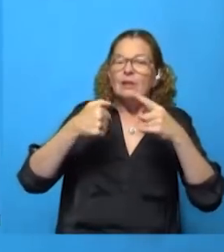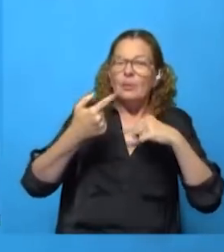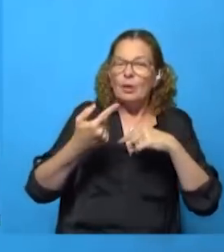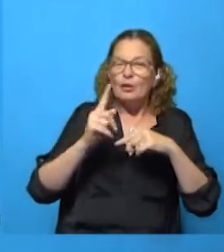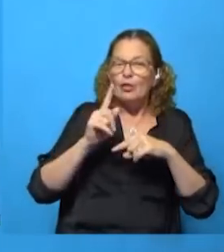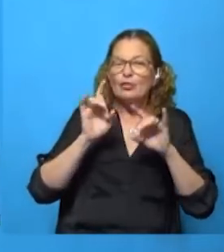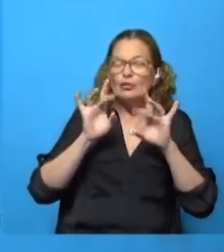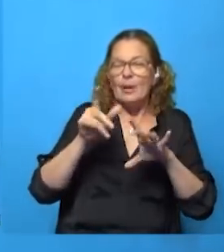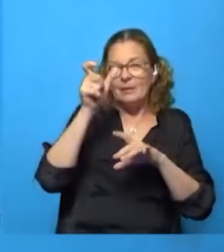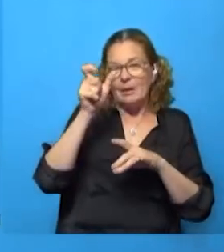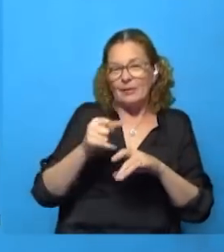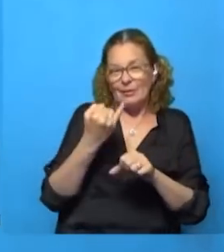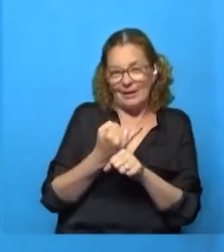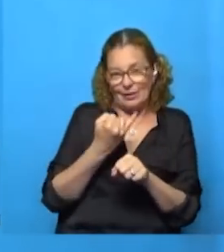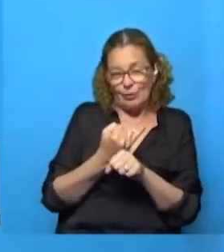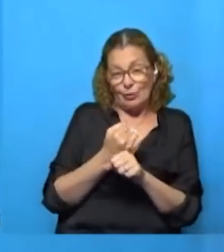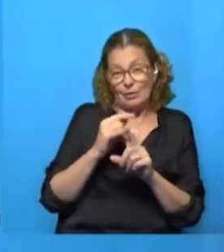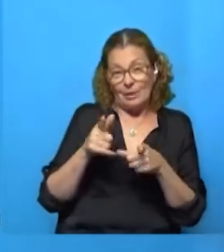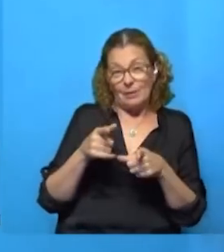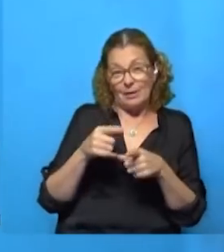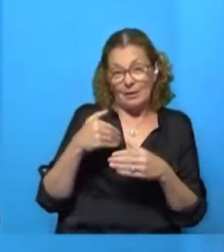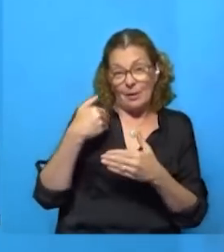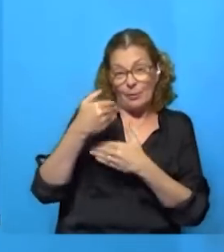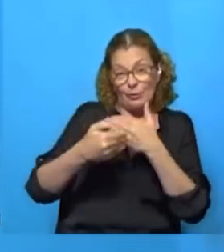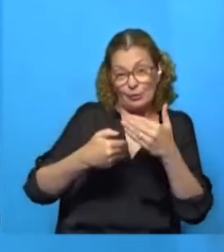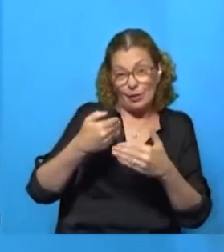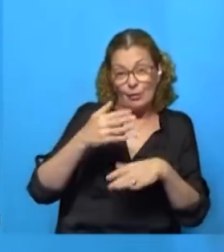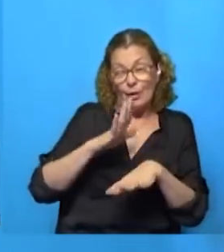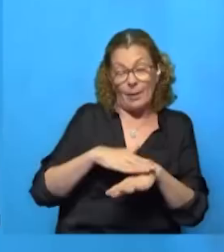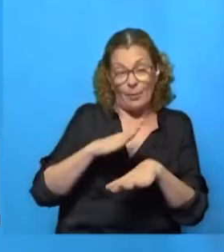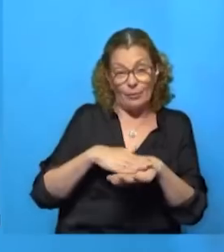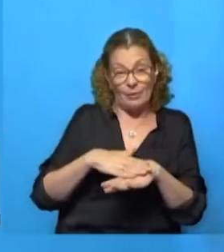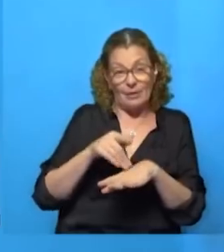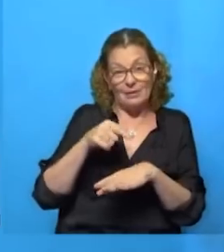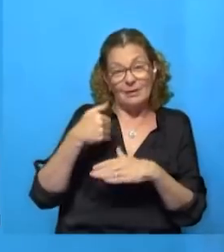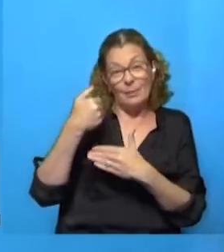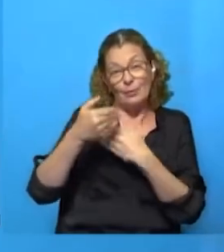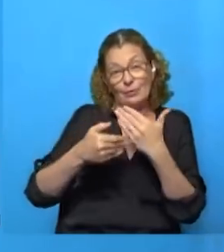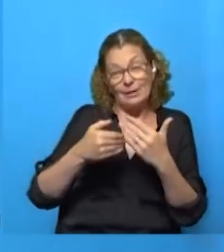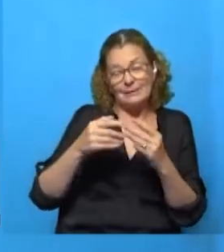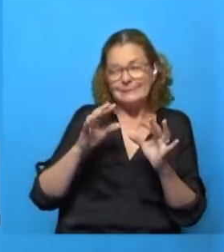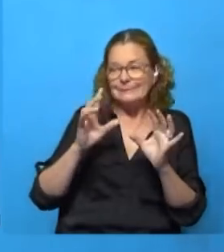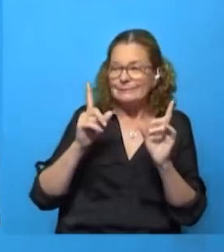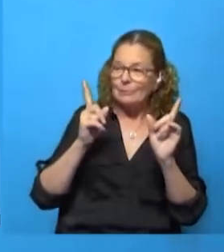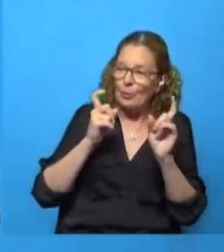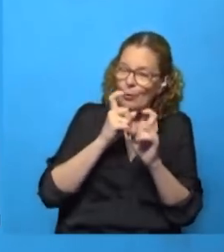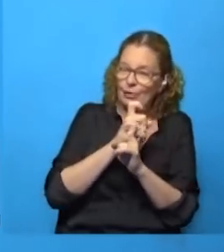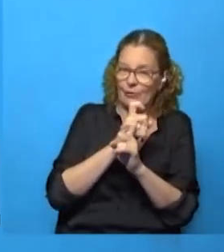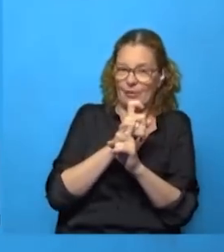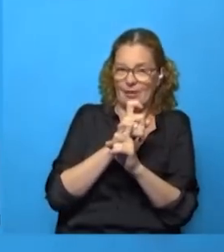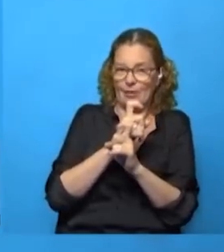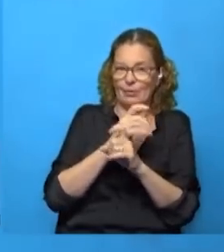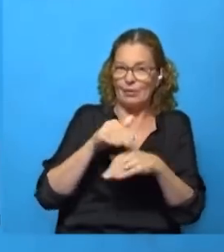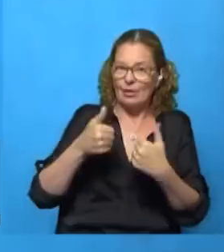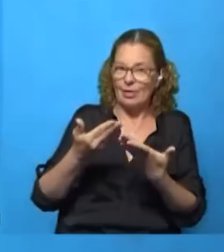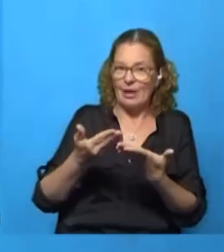en la persona sino Una institución y en el proceso que está llevando adelante y este proceso que es tan delicado cuando se